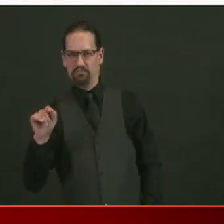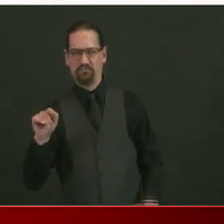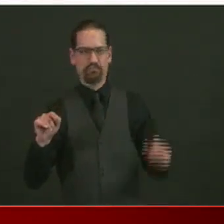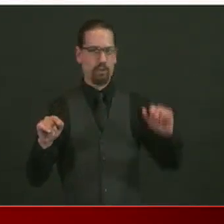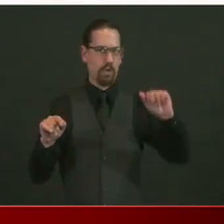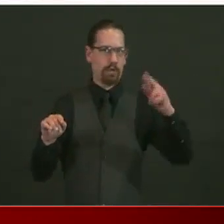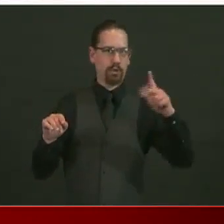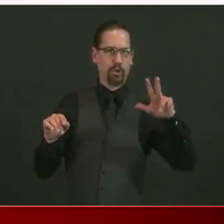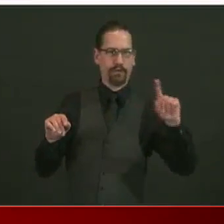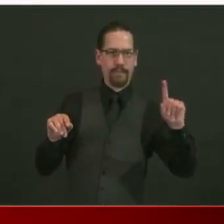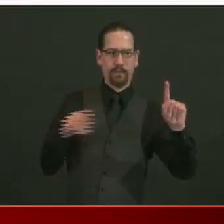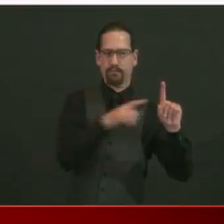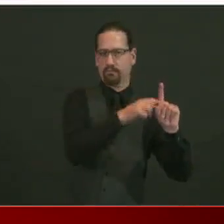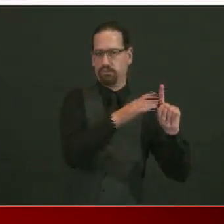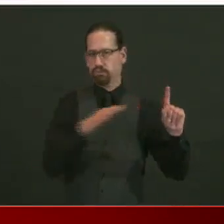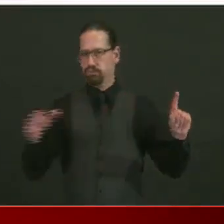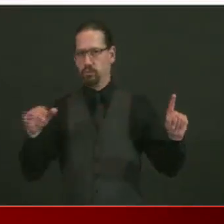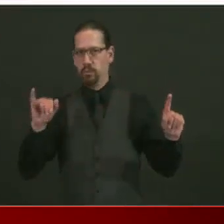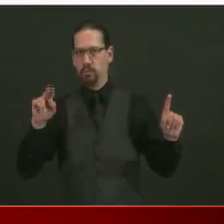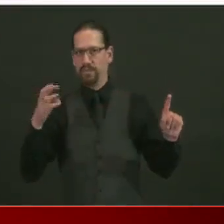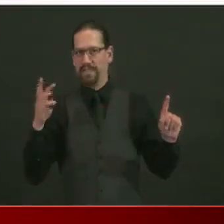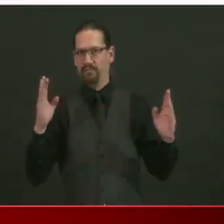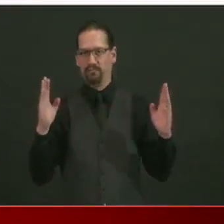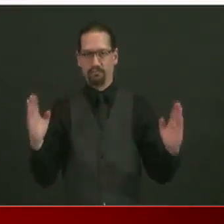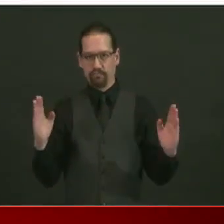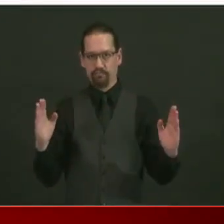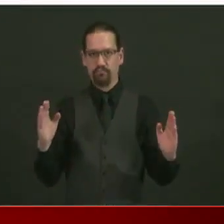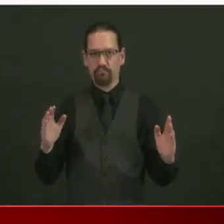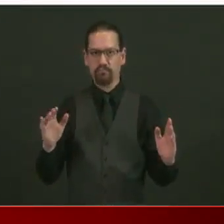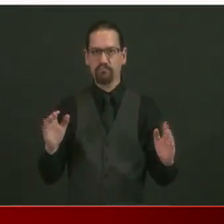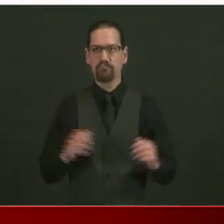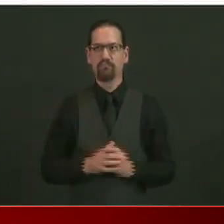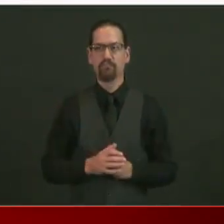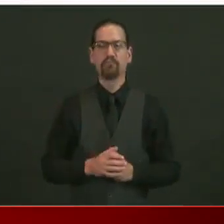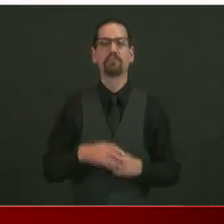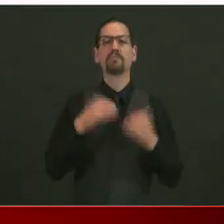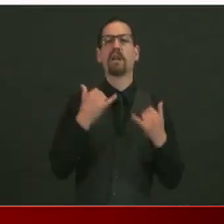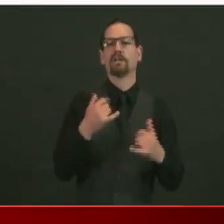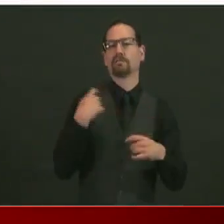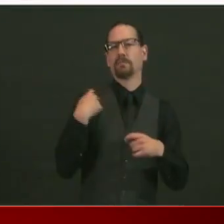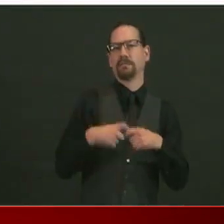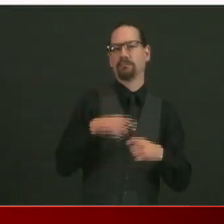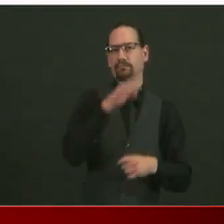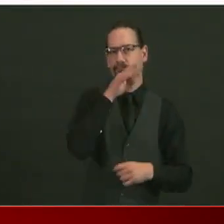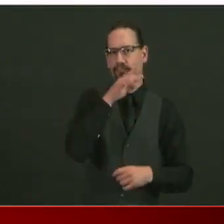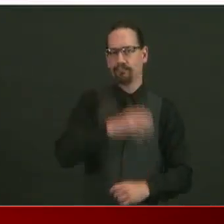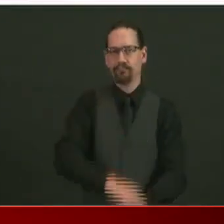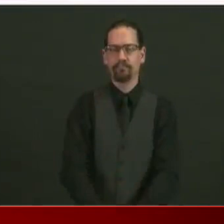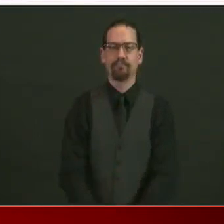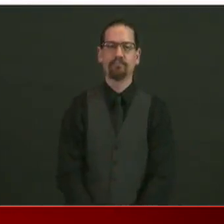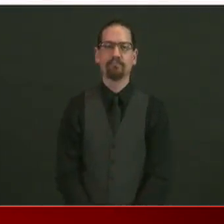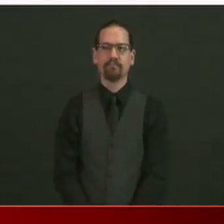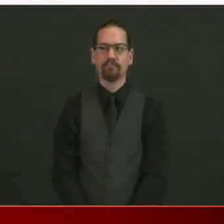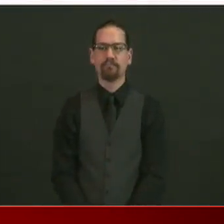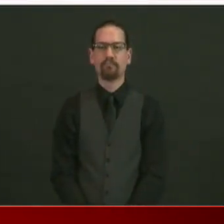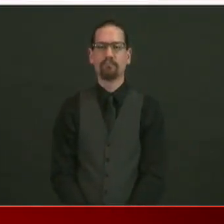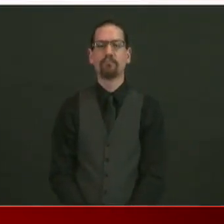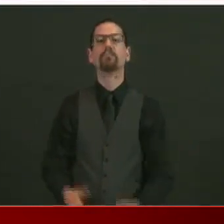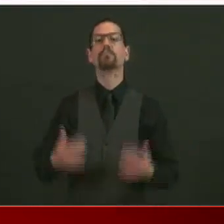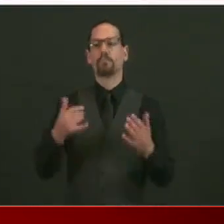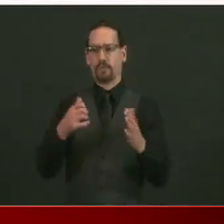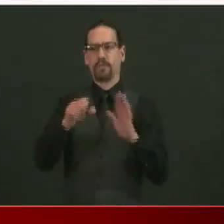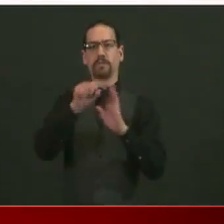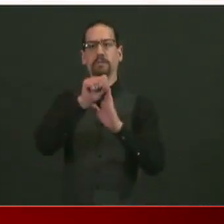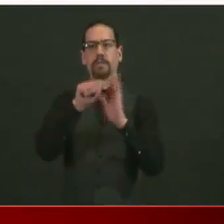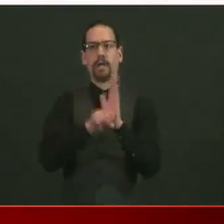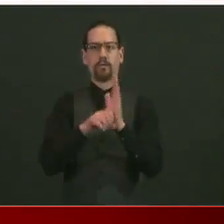de 180 días de instrucción, que se espera que sea como el 16 de junio. Statewide may choose to add additional days,